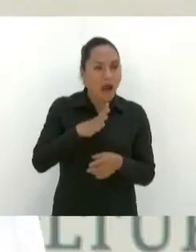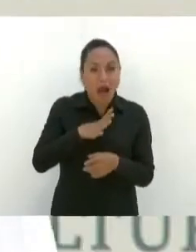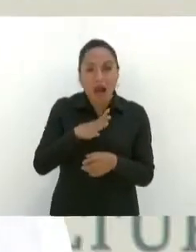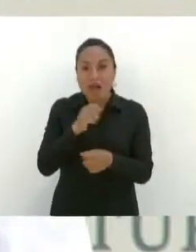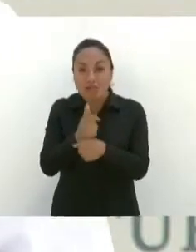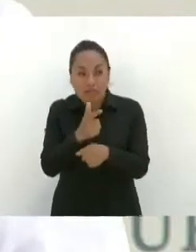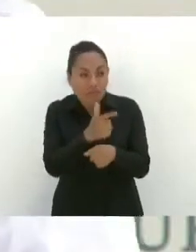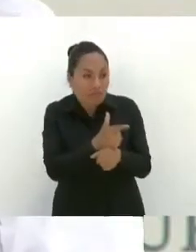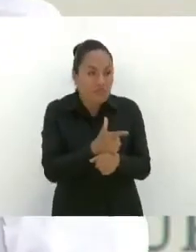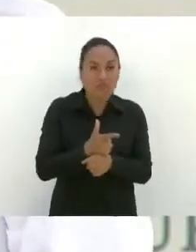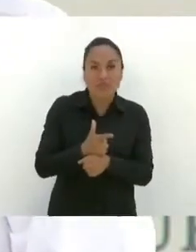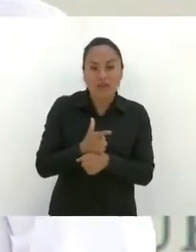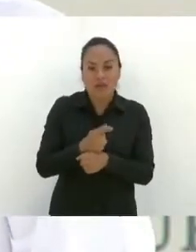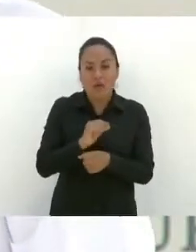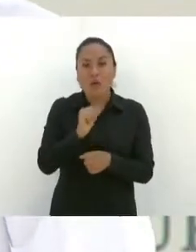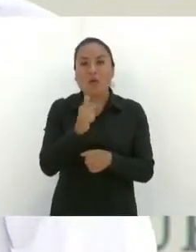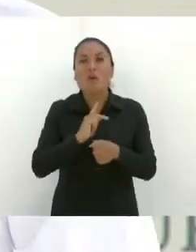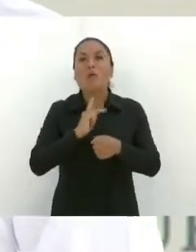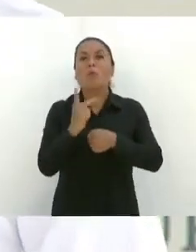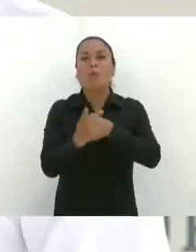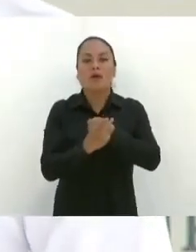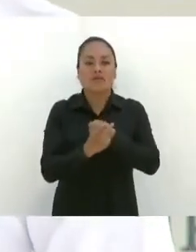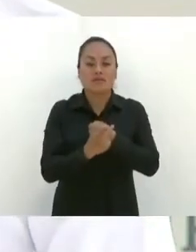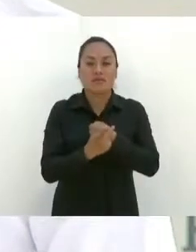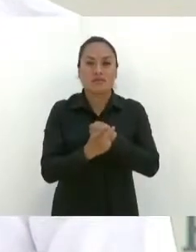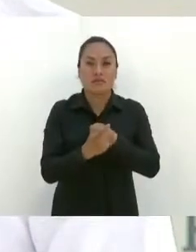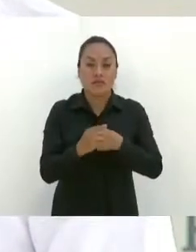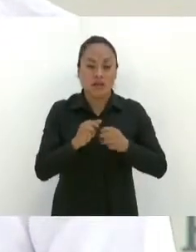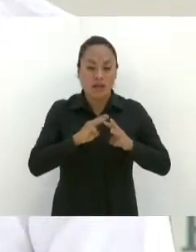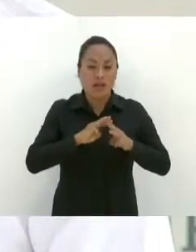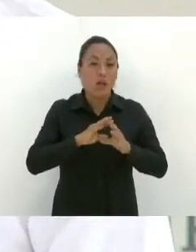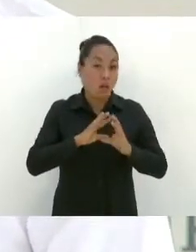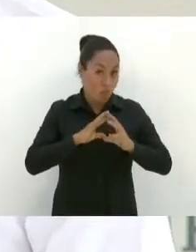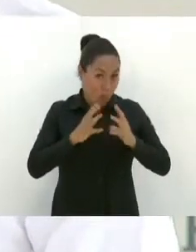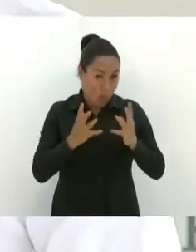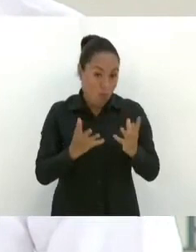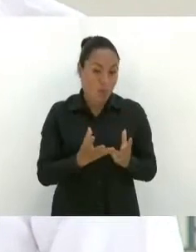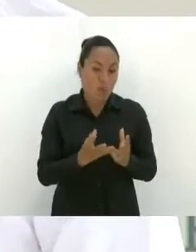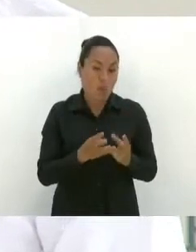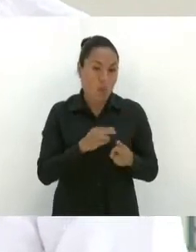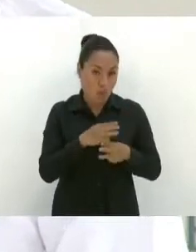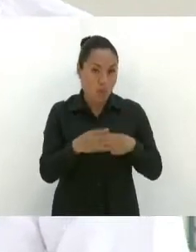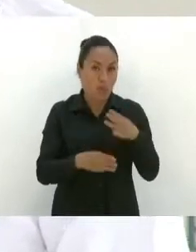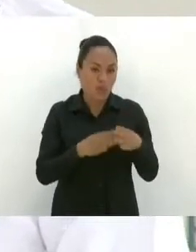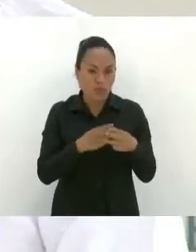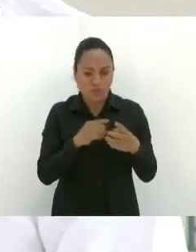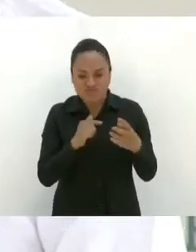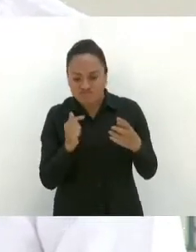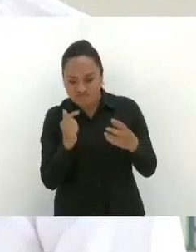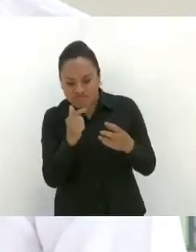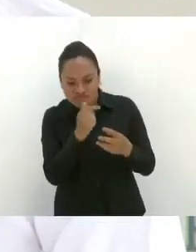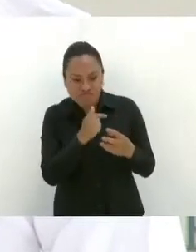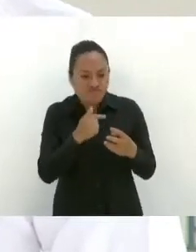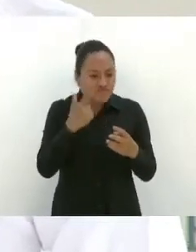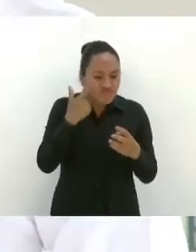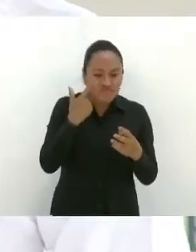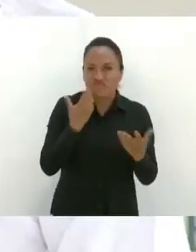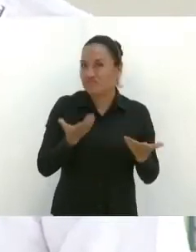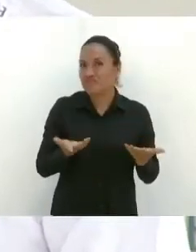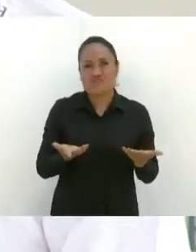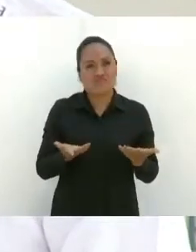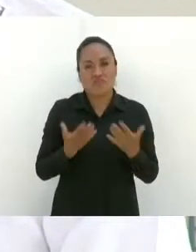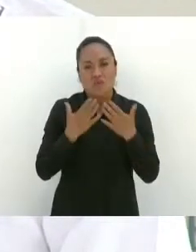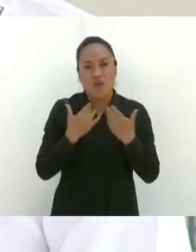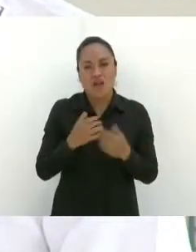En otro país Del mundo Tanta Riqueza Riqueza